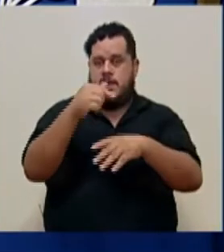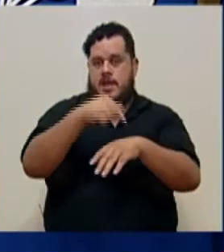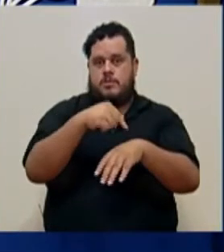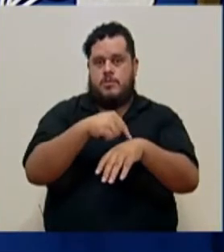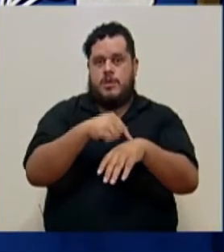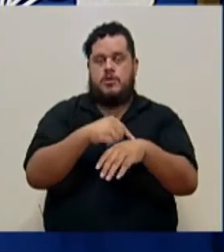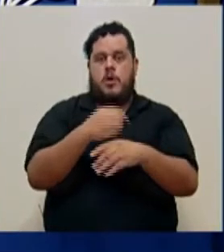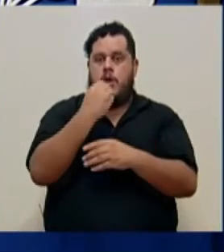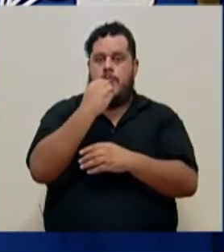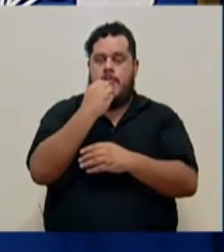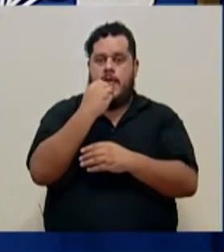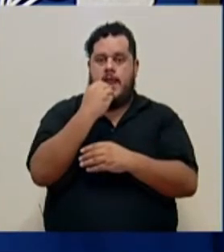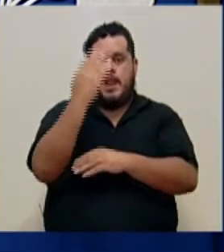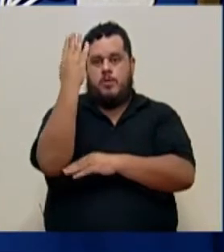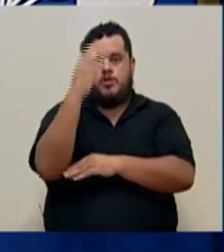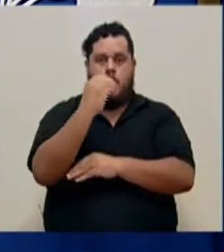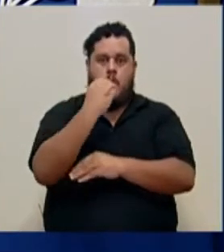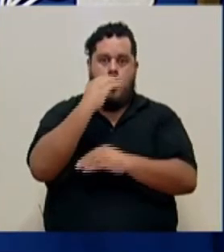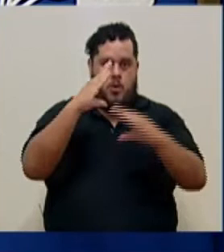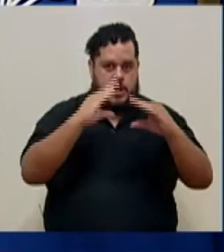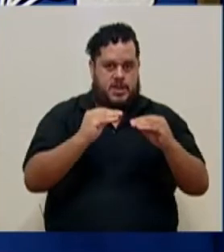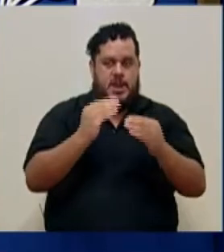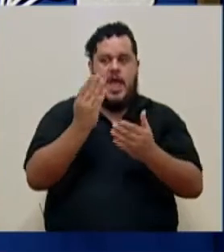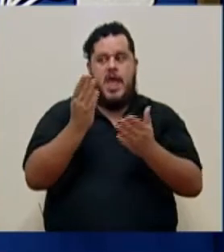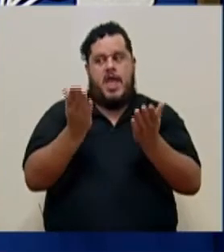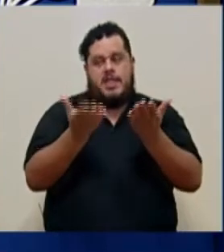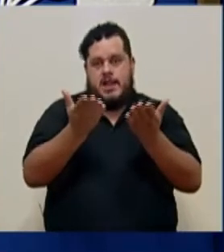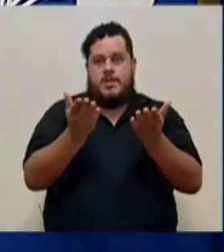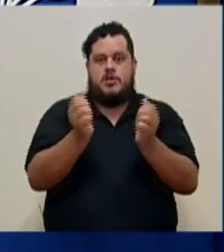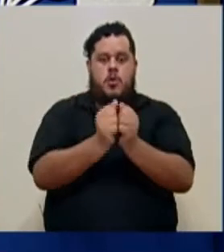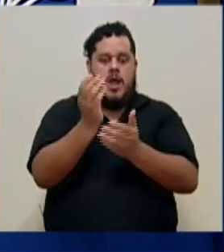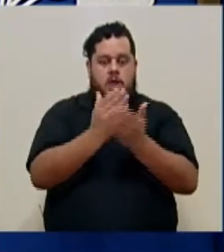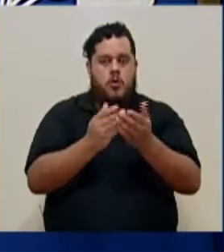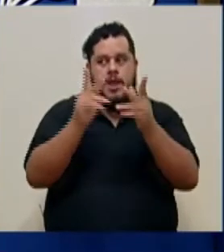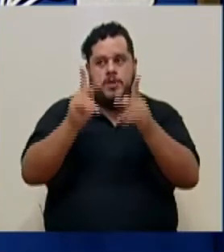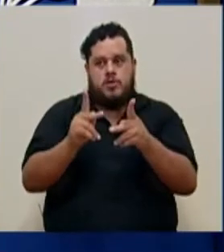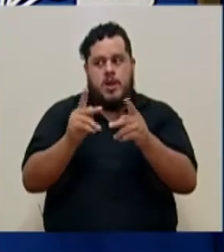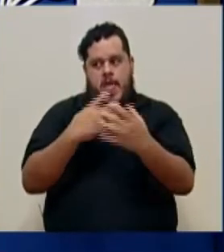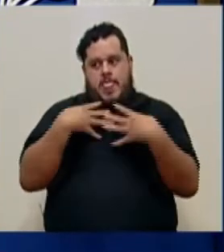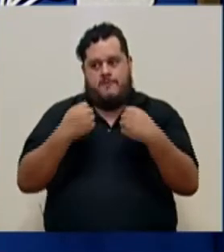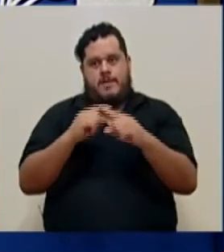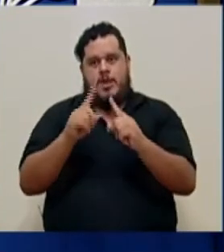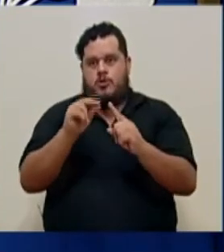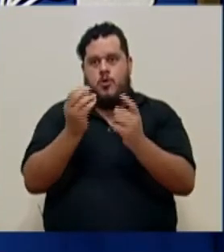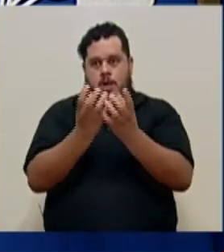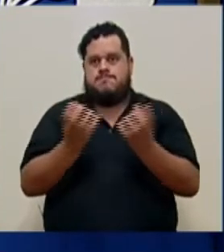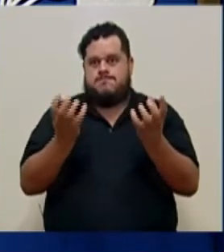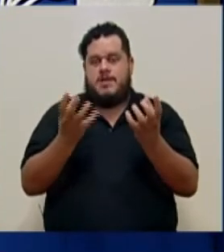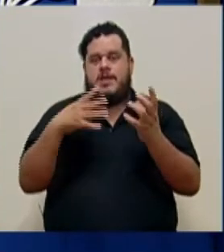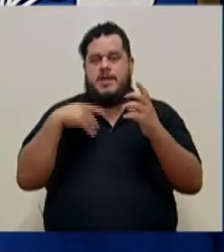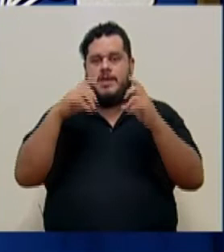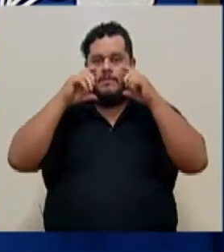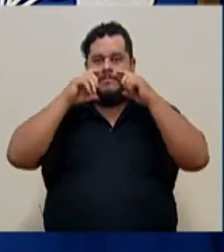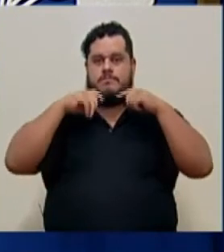del almuerzo, de la cena, y tal vez están con alguna persona que es de confianza, pero no es de su burbuja, y se retiran el cubrebocas